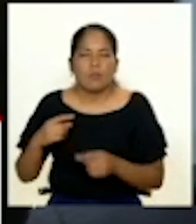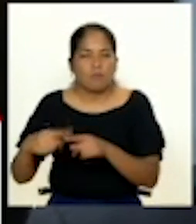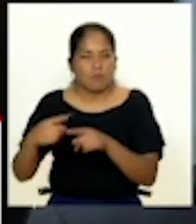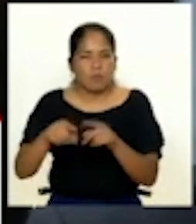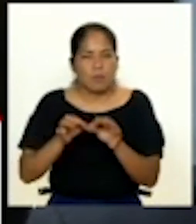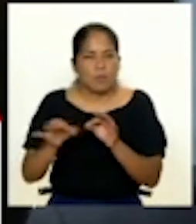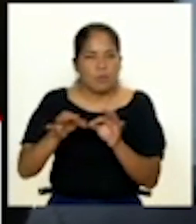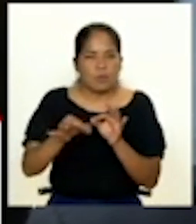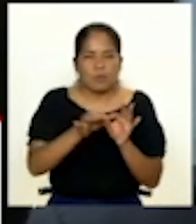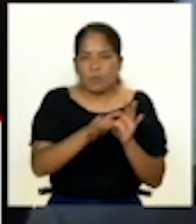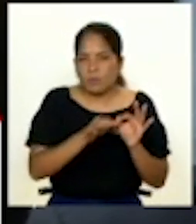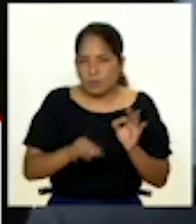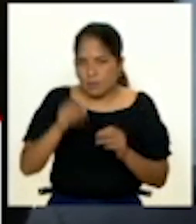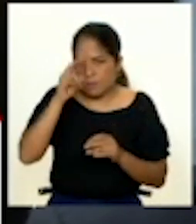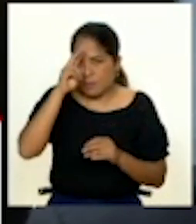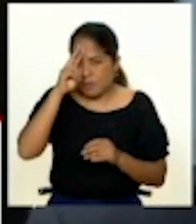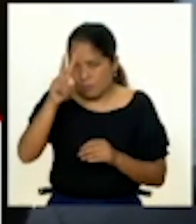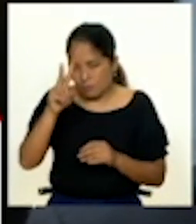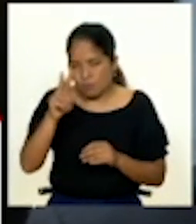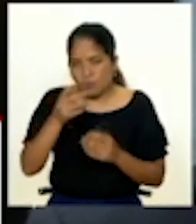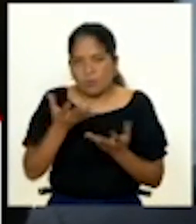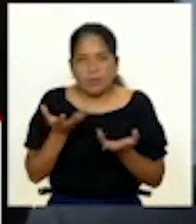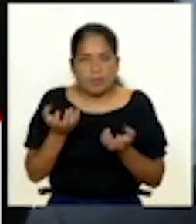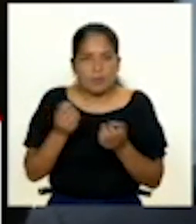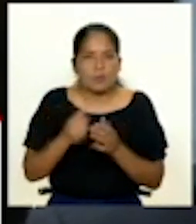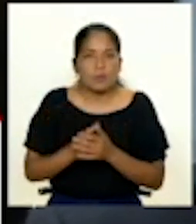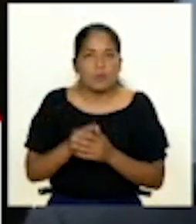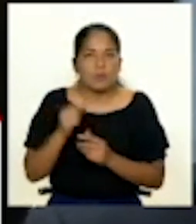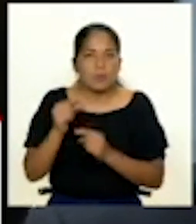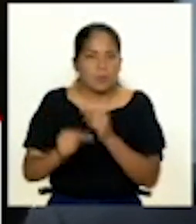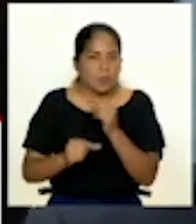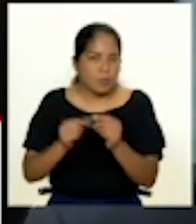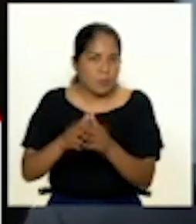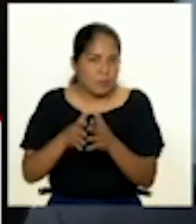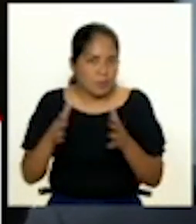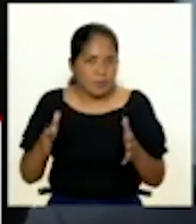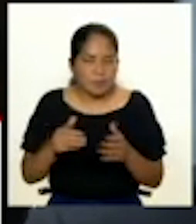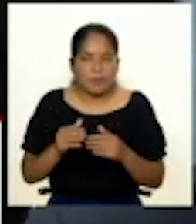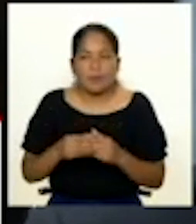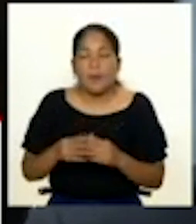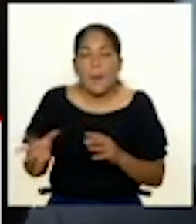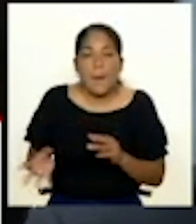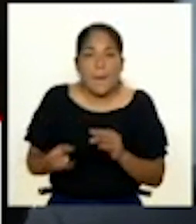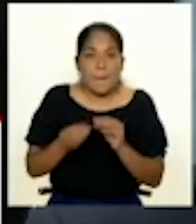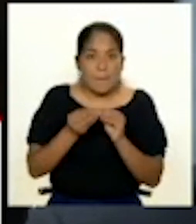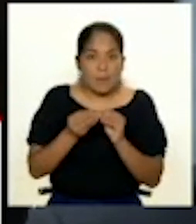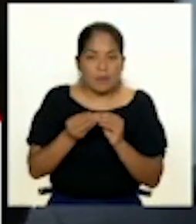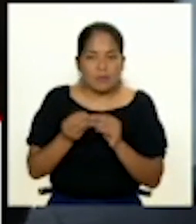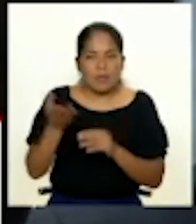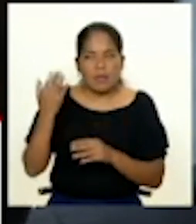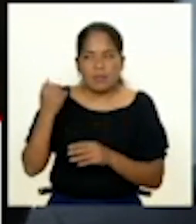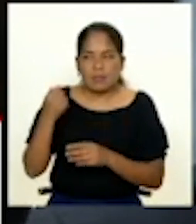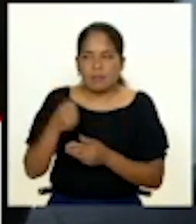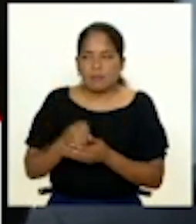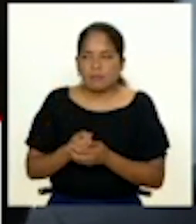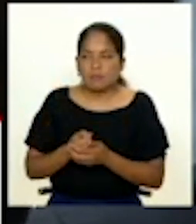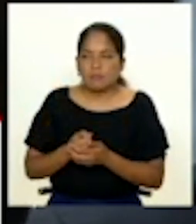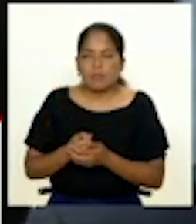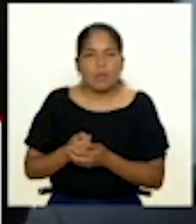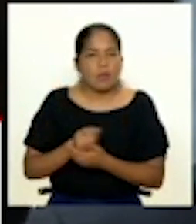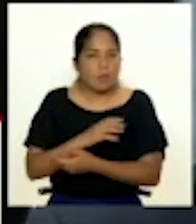Tacna, Ancash, La Libertad, Lambayeque, Cajamarca, Ica y Piura. Adicionalmente al monto que nos asignaron en Punche,